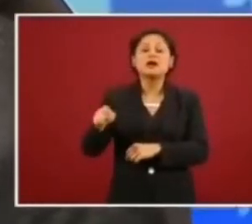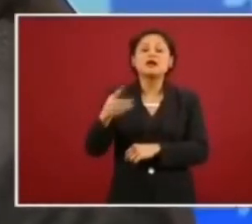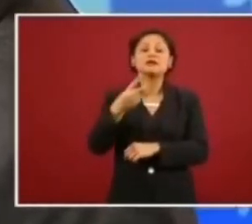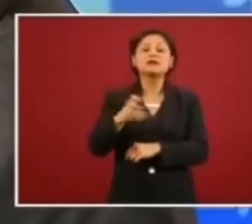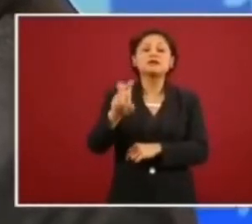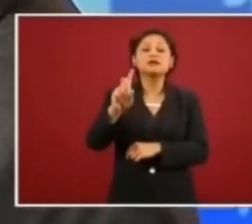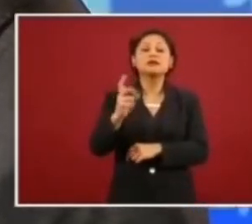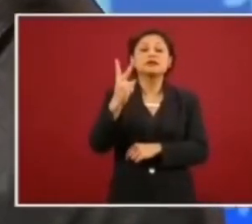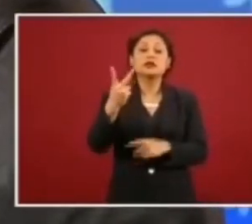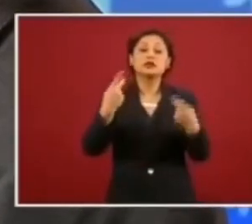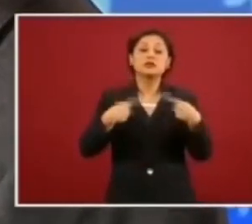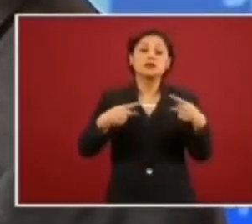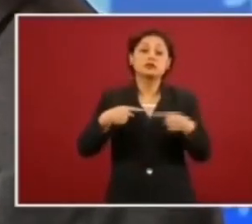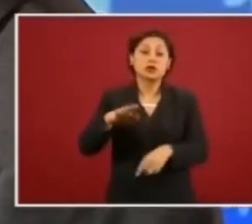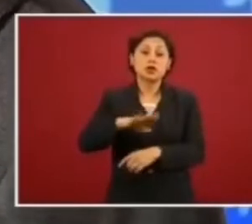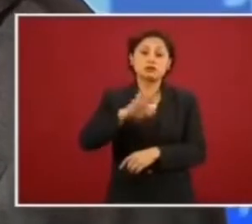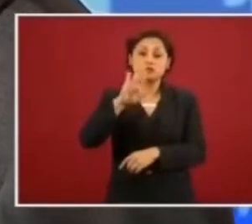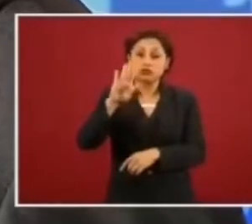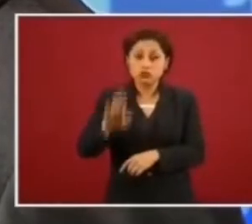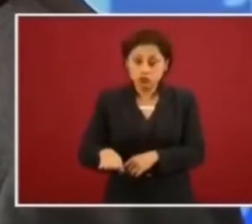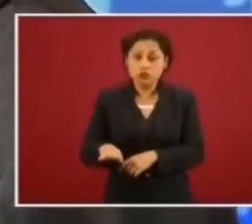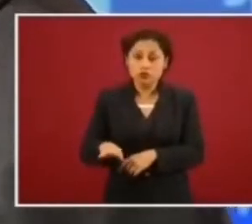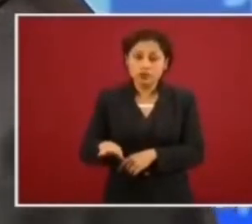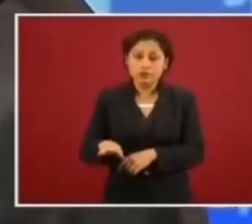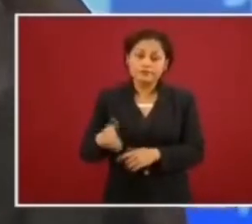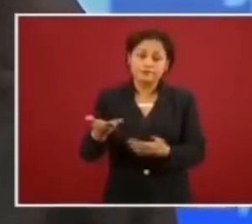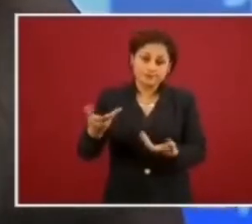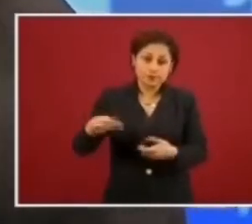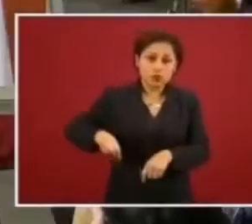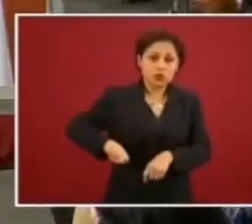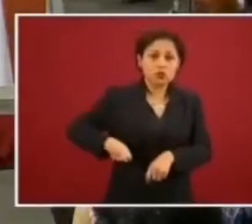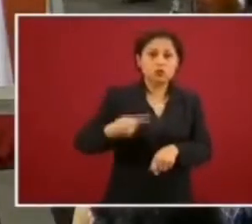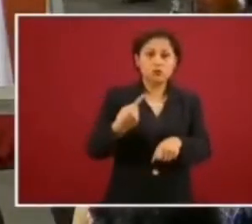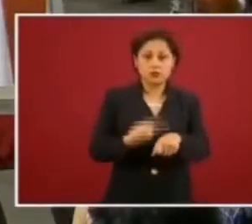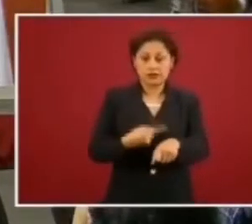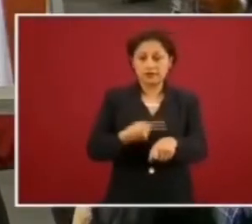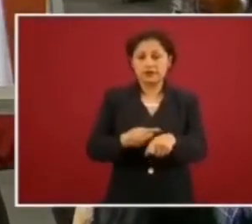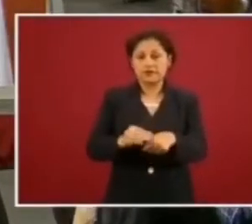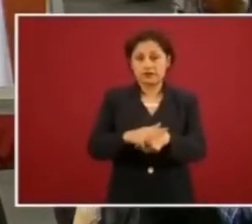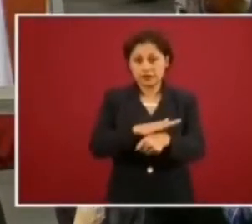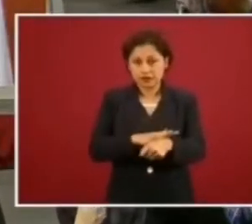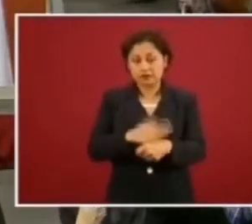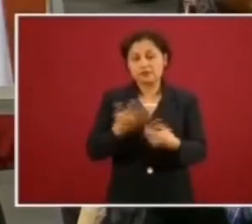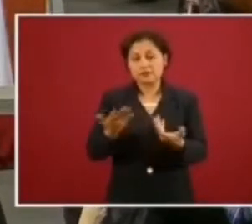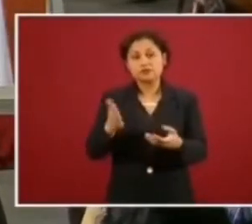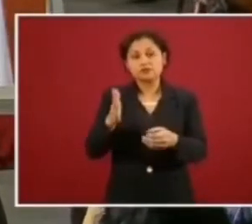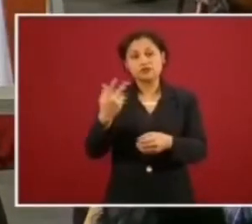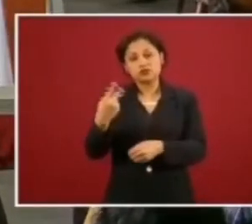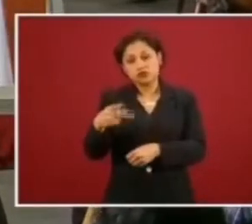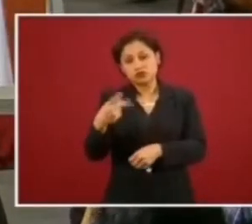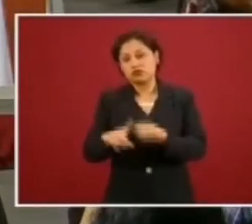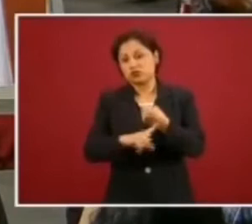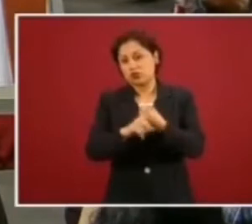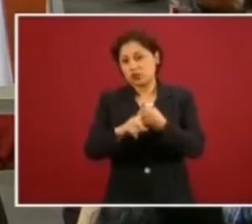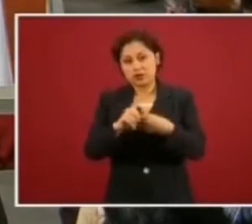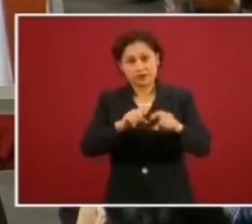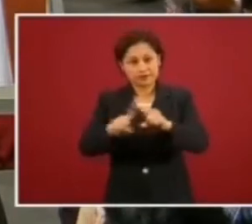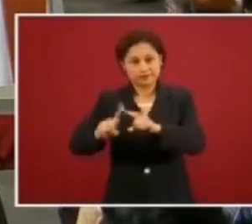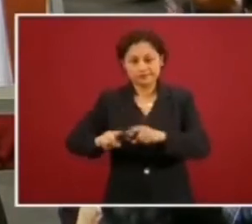perdido ya la vida relacionado con la enfermedad y sus complicaciones. La siguiente. Este otro